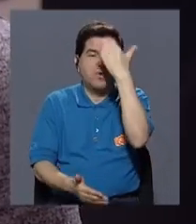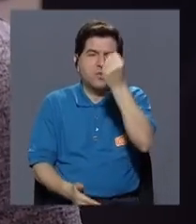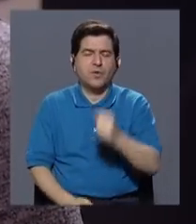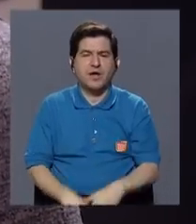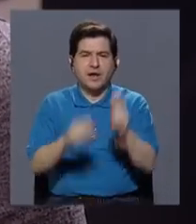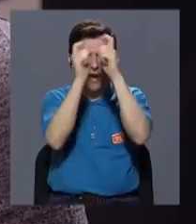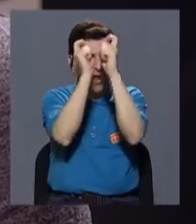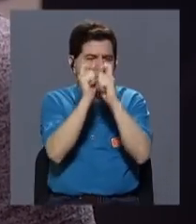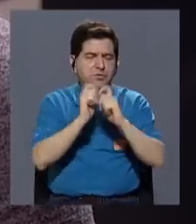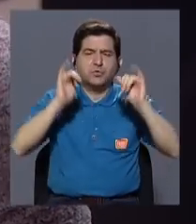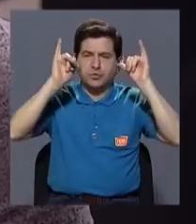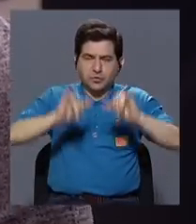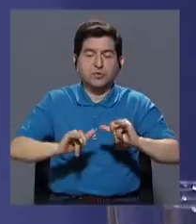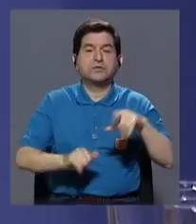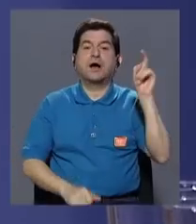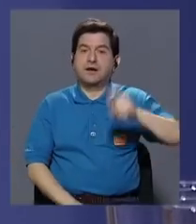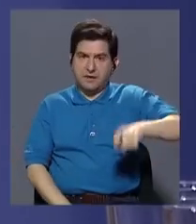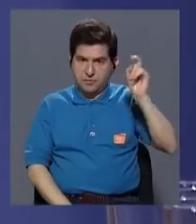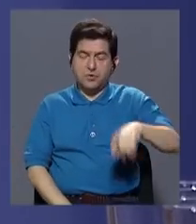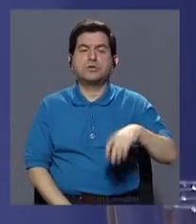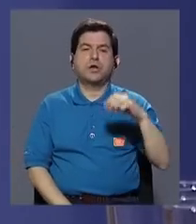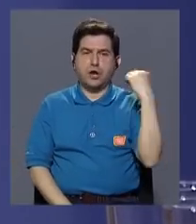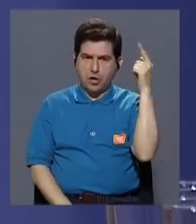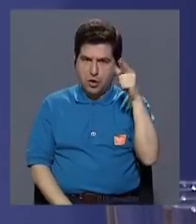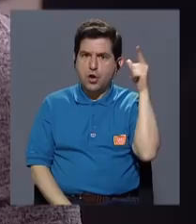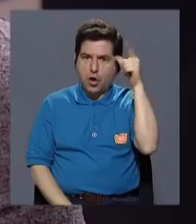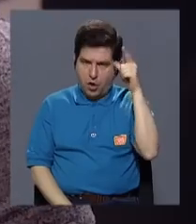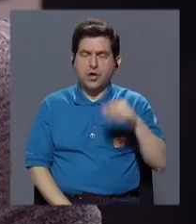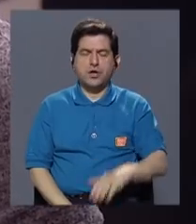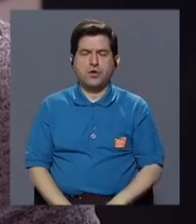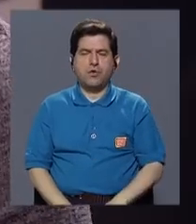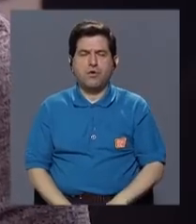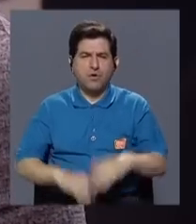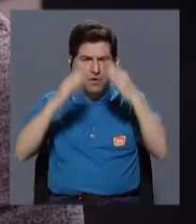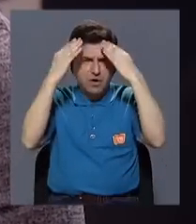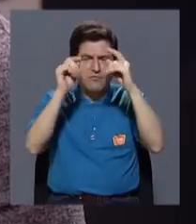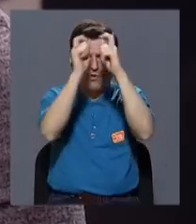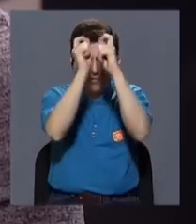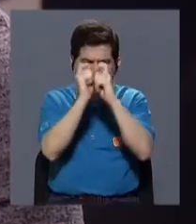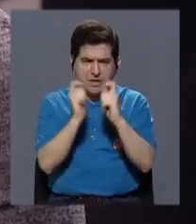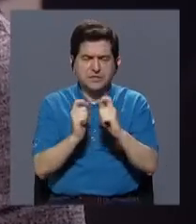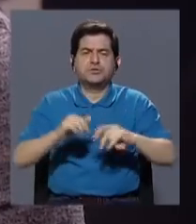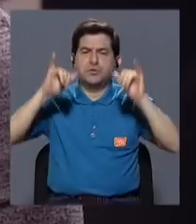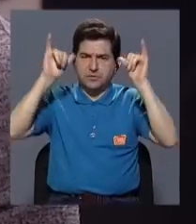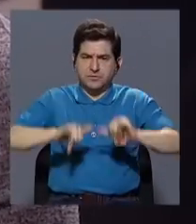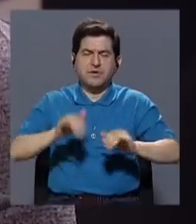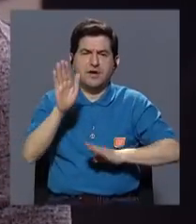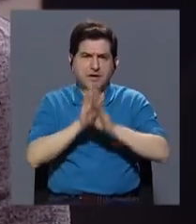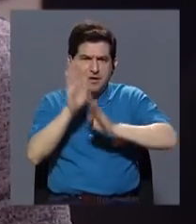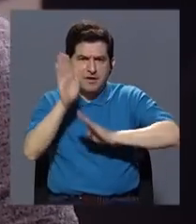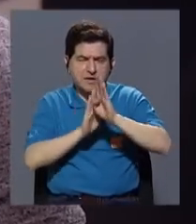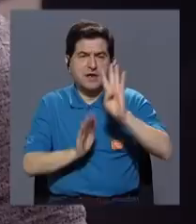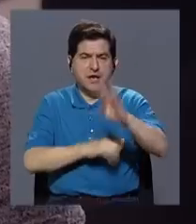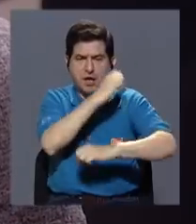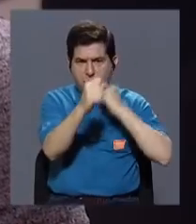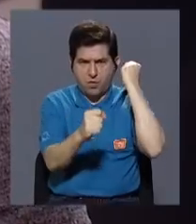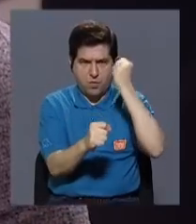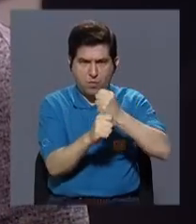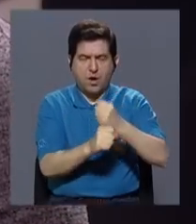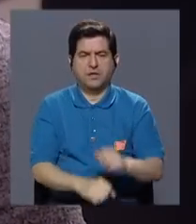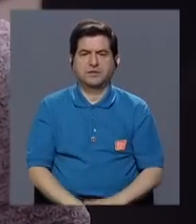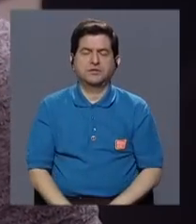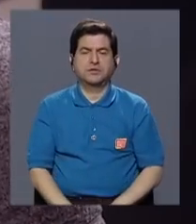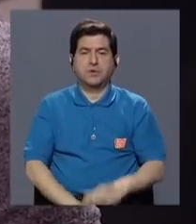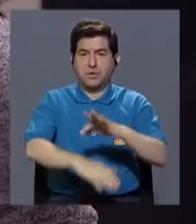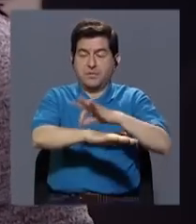entonces los detalles y se me quedaban dispersos por supuesto los detalles si se me quedaban y eso fue lo que fue desarrollando durante cuatro años